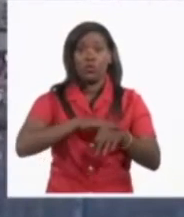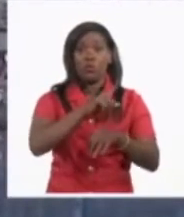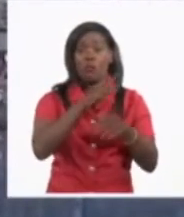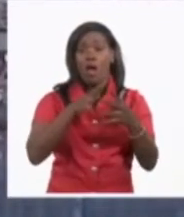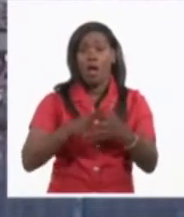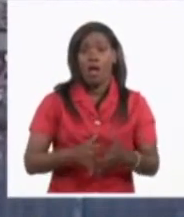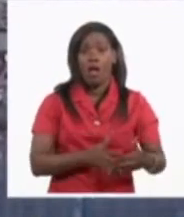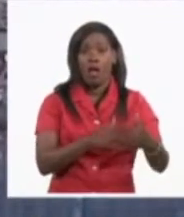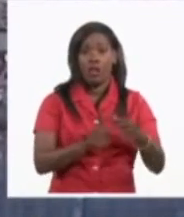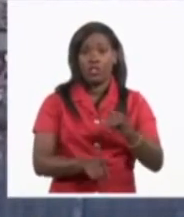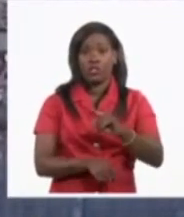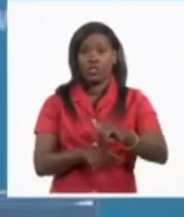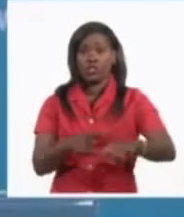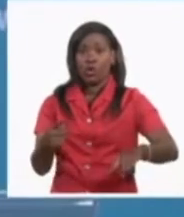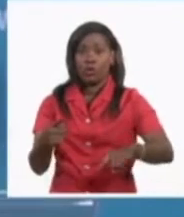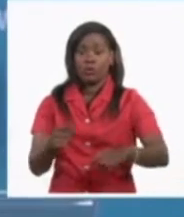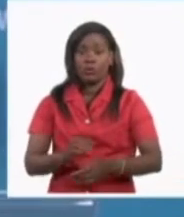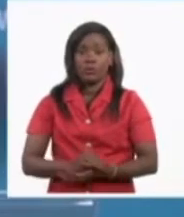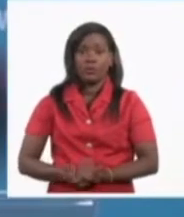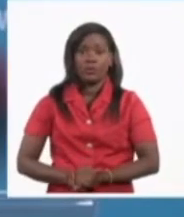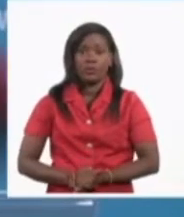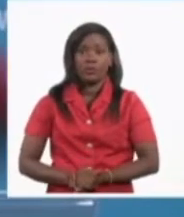su gas a Europa.